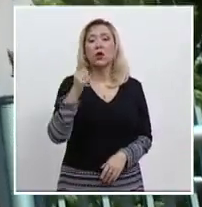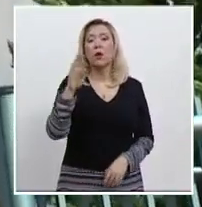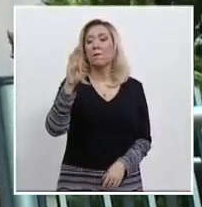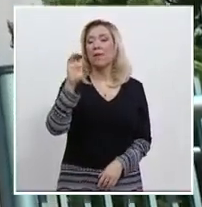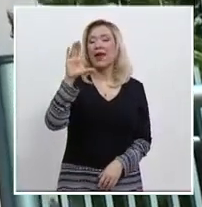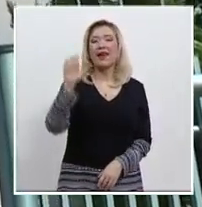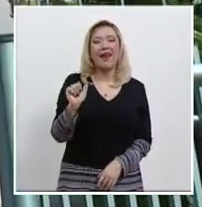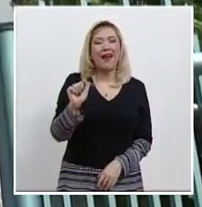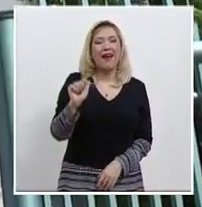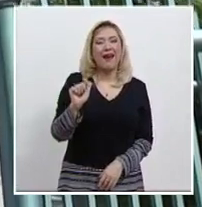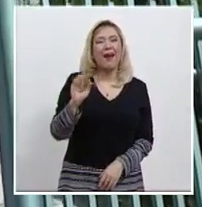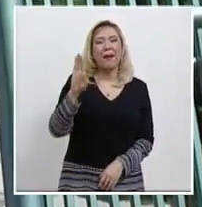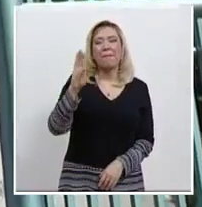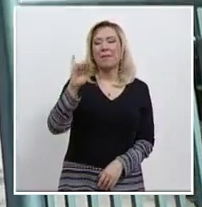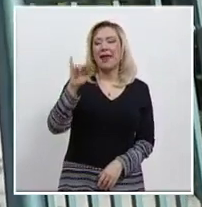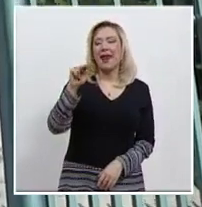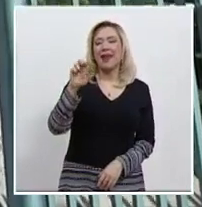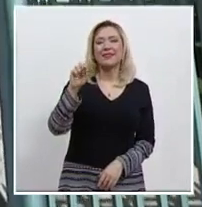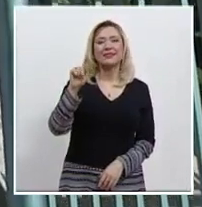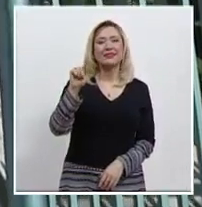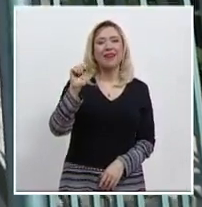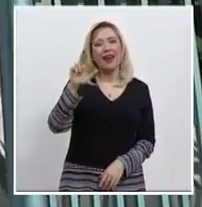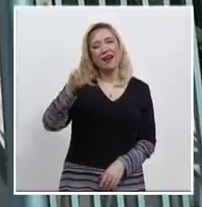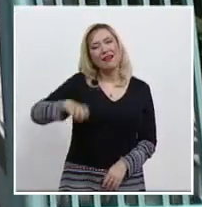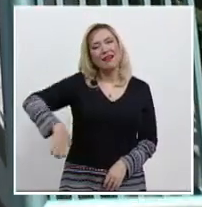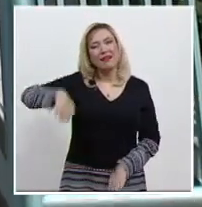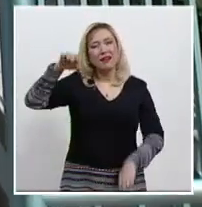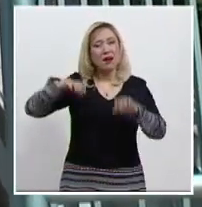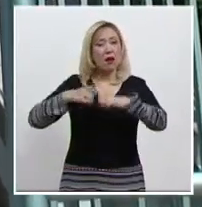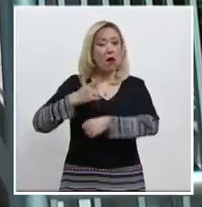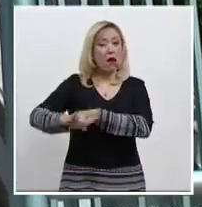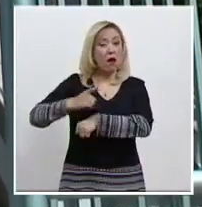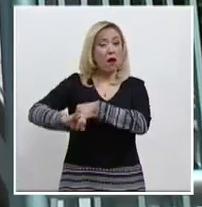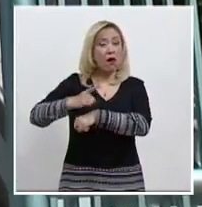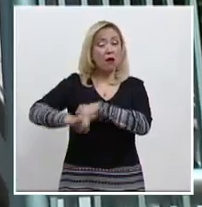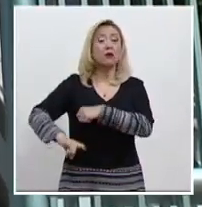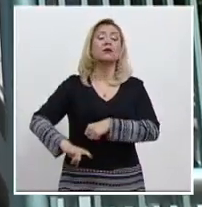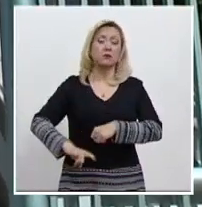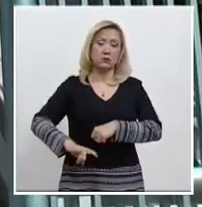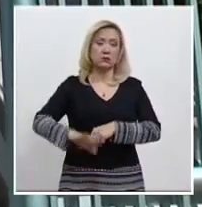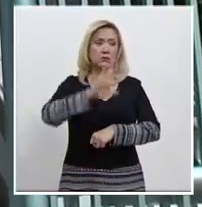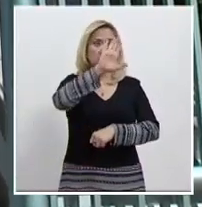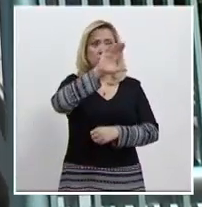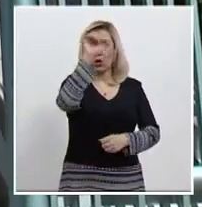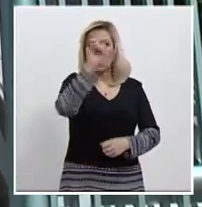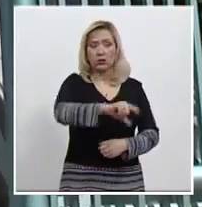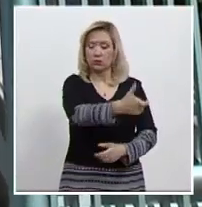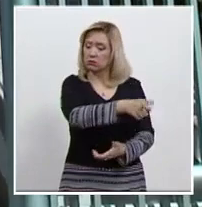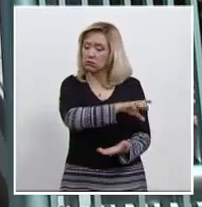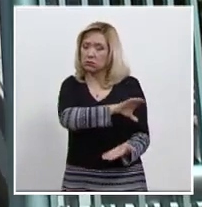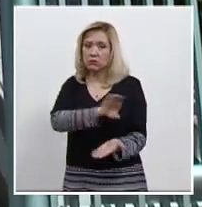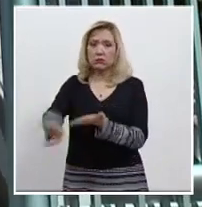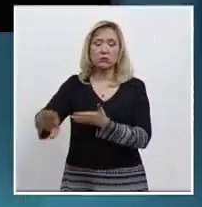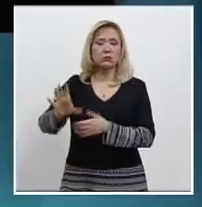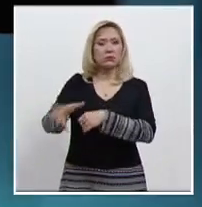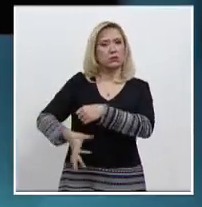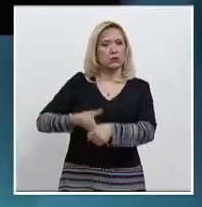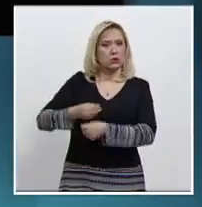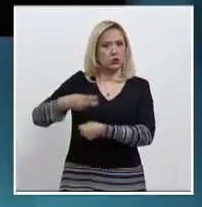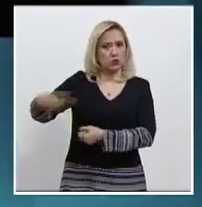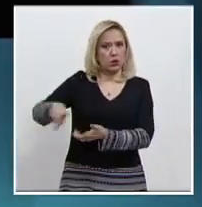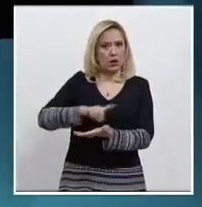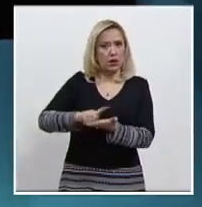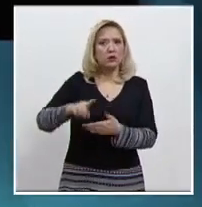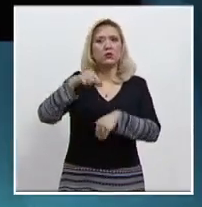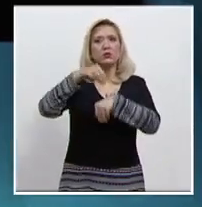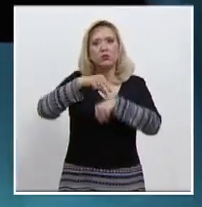para las personas adultas mayores, pues de lo contrario se podrían ocasionar daños de imposible reparación a los derechos a la